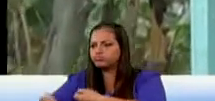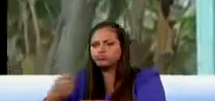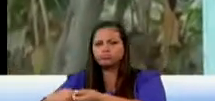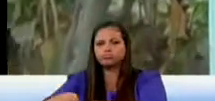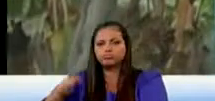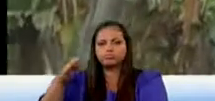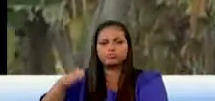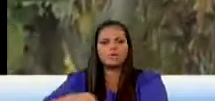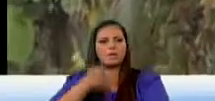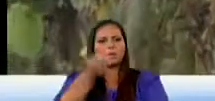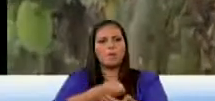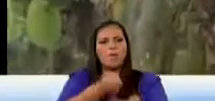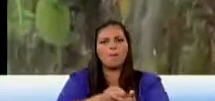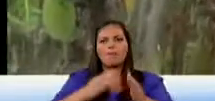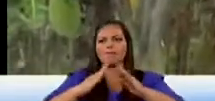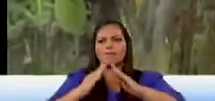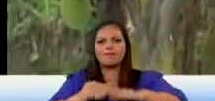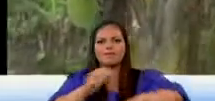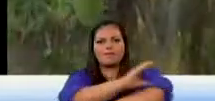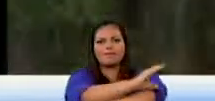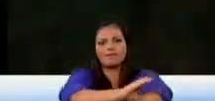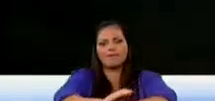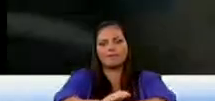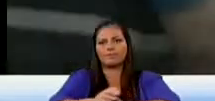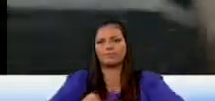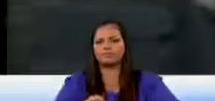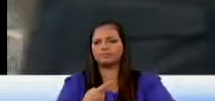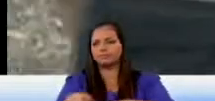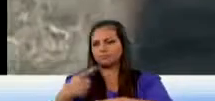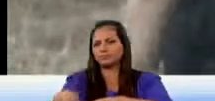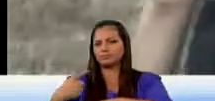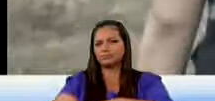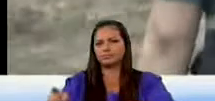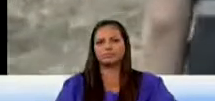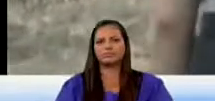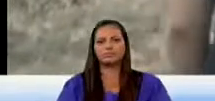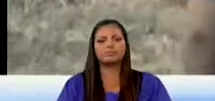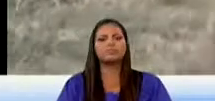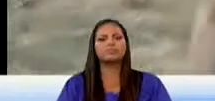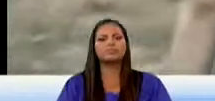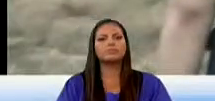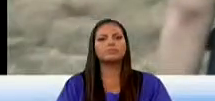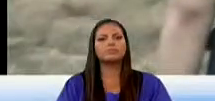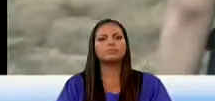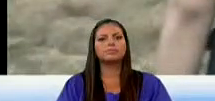allanados con 67 policías de varias unidades especializadas.